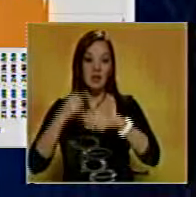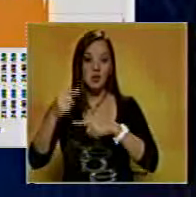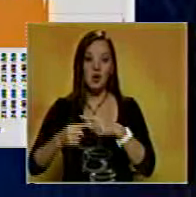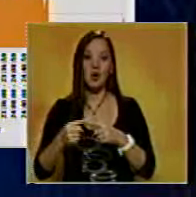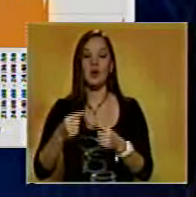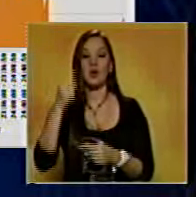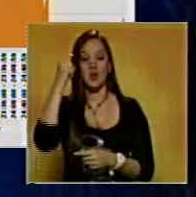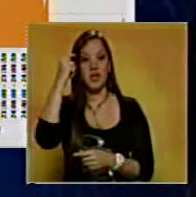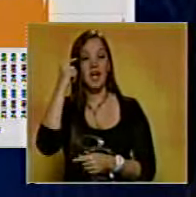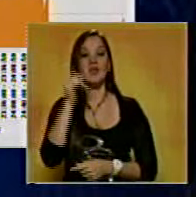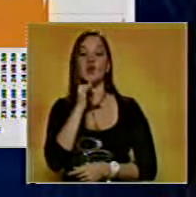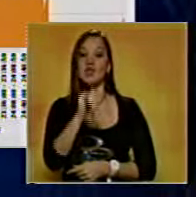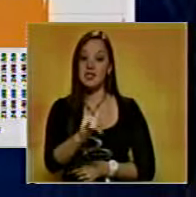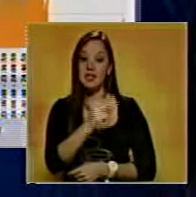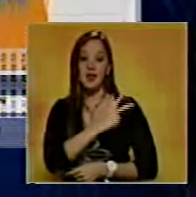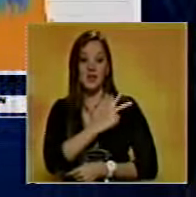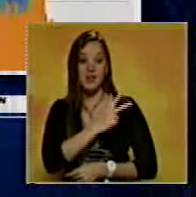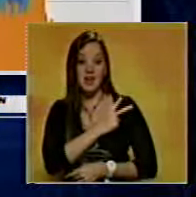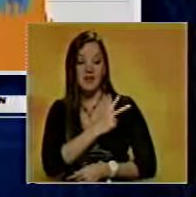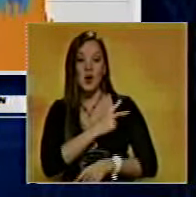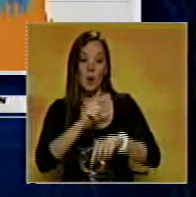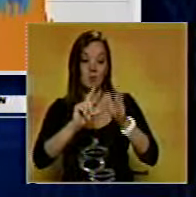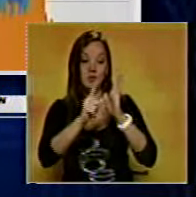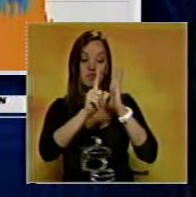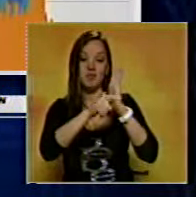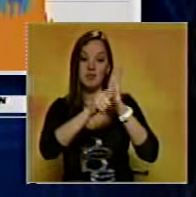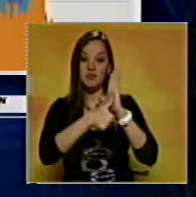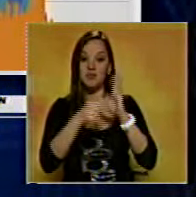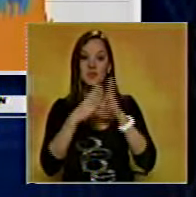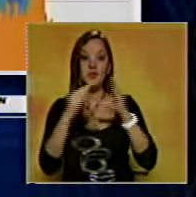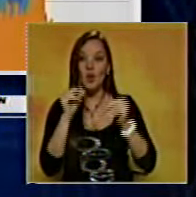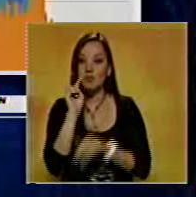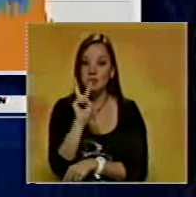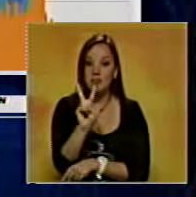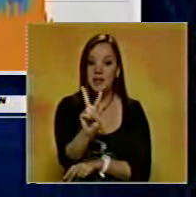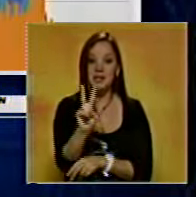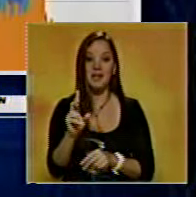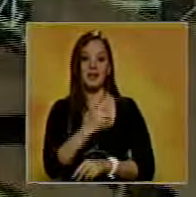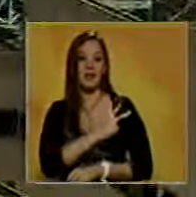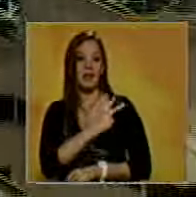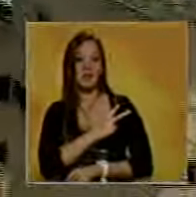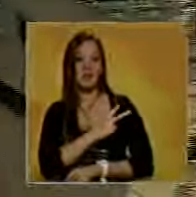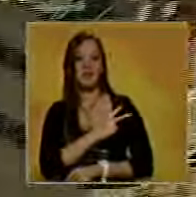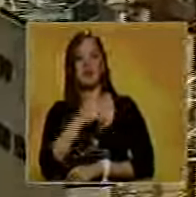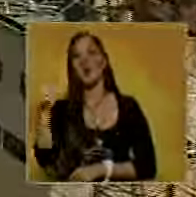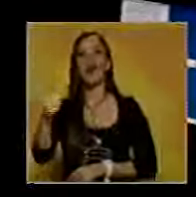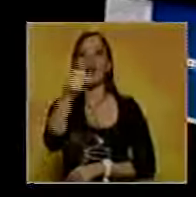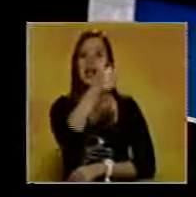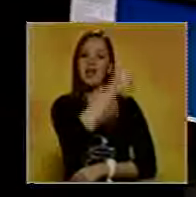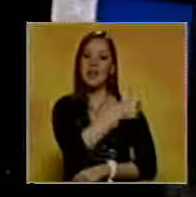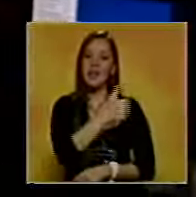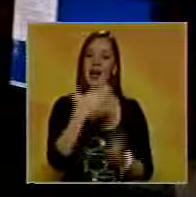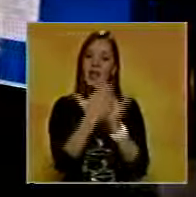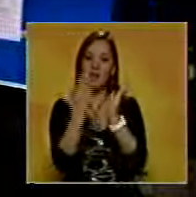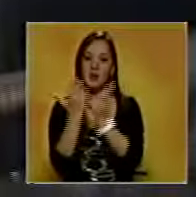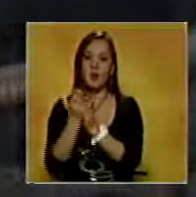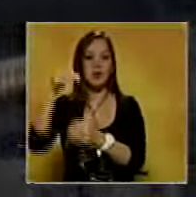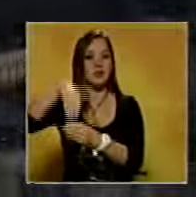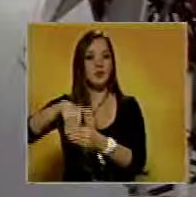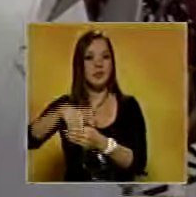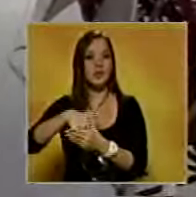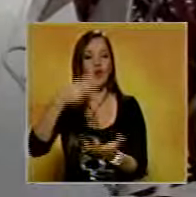Noticiero Venevisión dominó con una cobertura que marcó la pauta en cada región del territorio nacional desde cada centro de votación con el balance